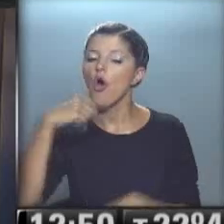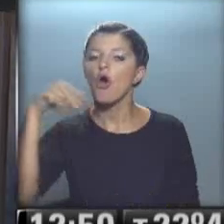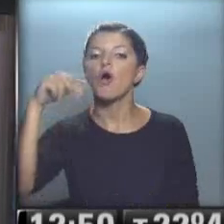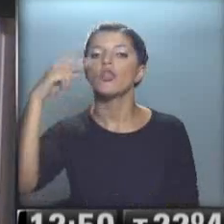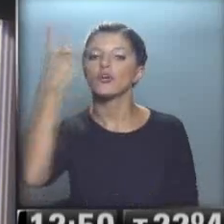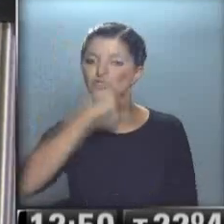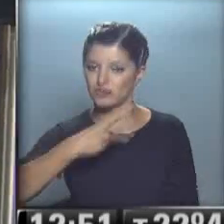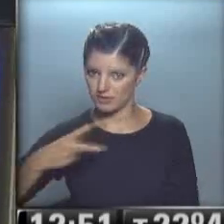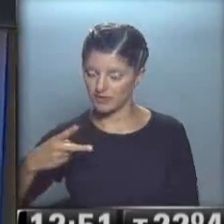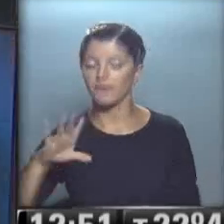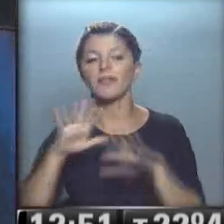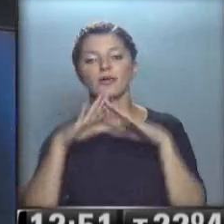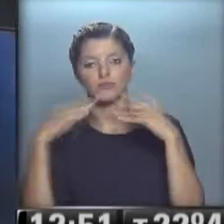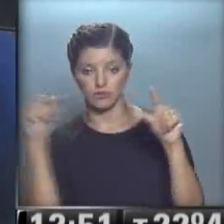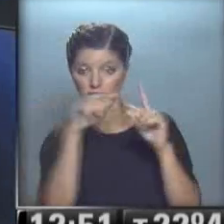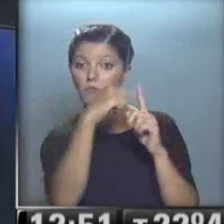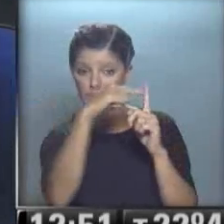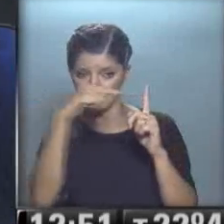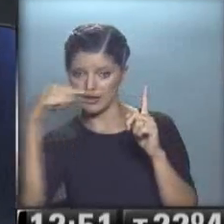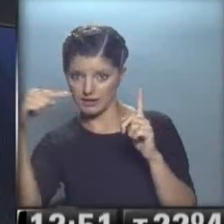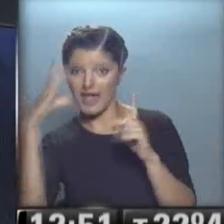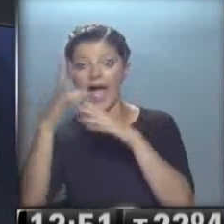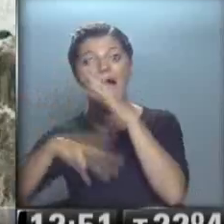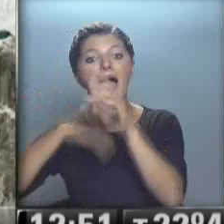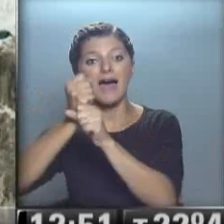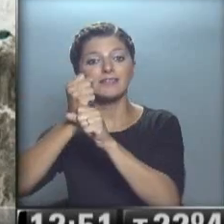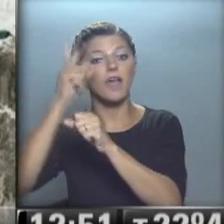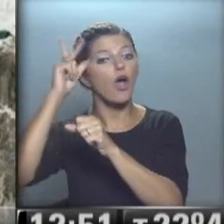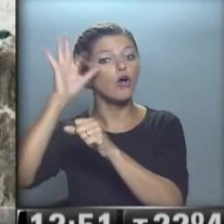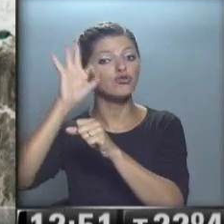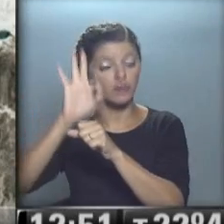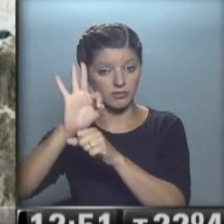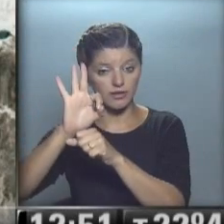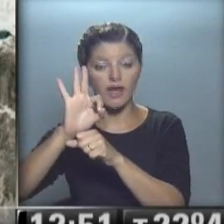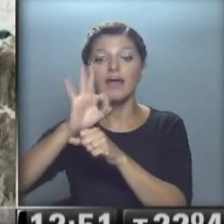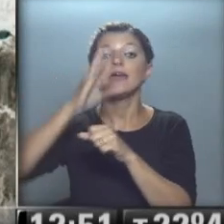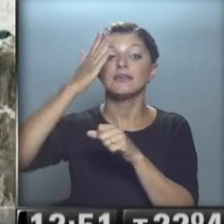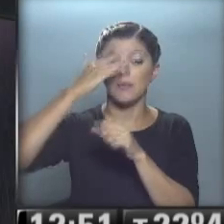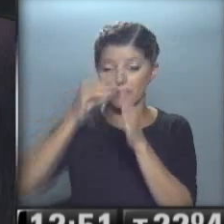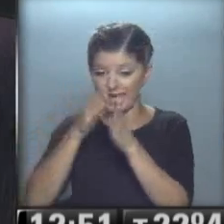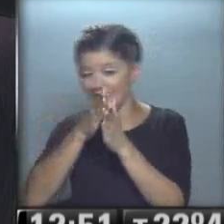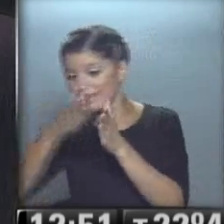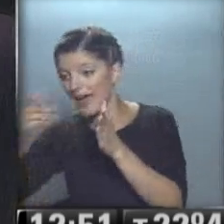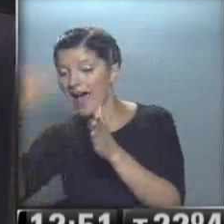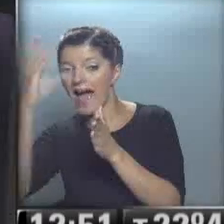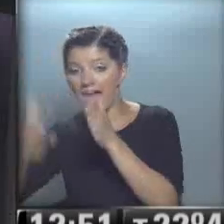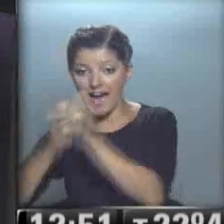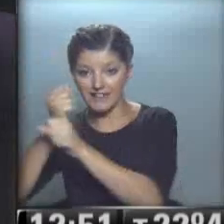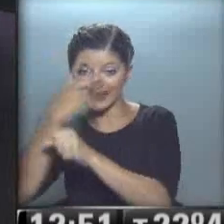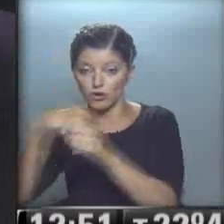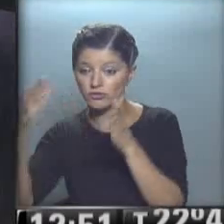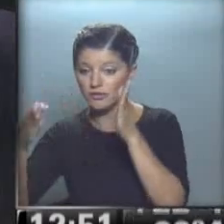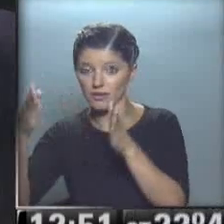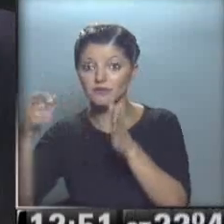por lo tanto vamos a respetar esta línea hasta las 80 millas y después hasta las 200 millas va a ser de Perú Acá está el